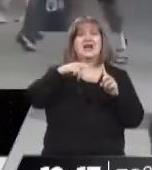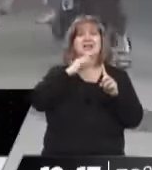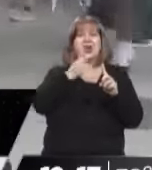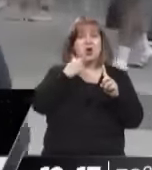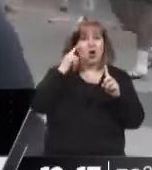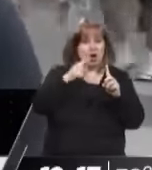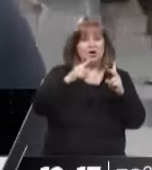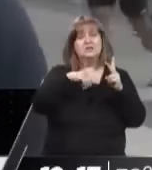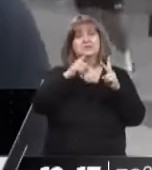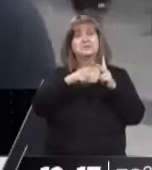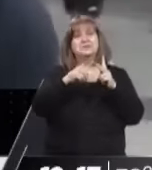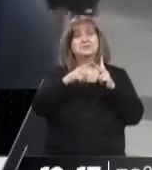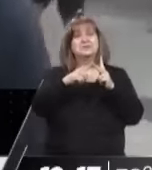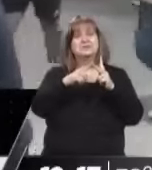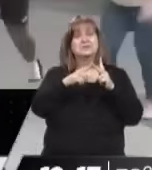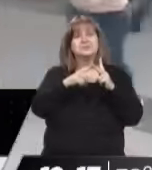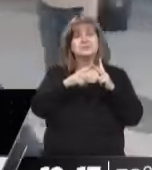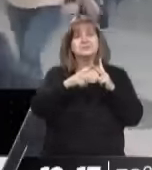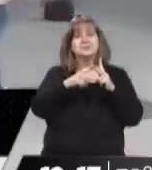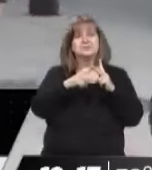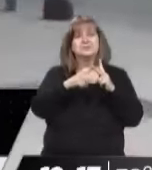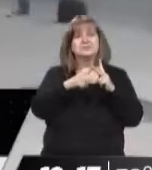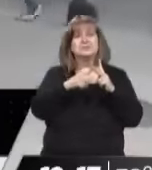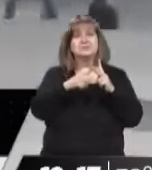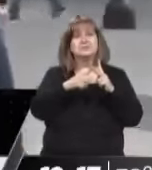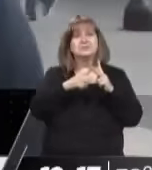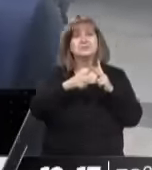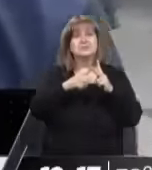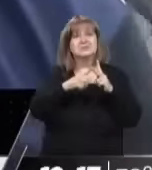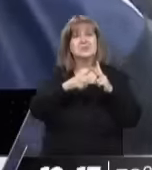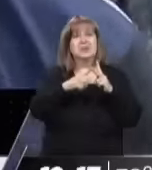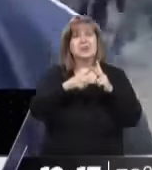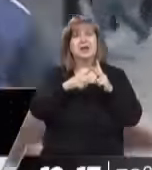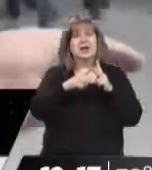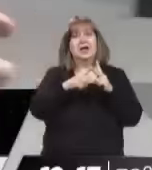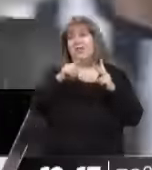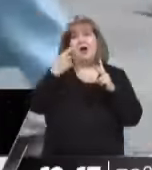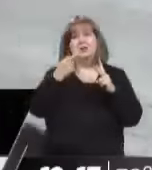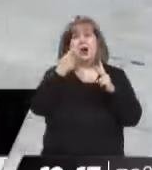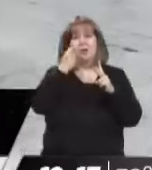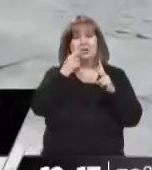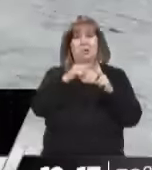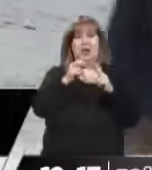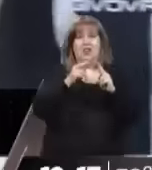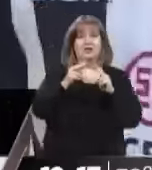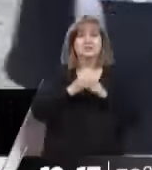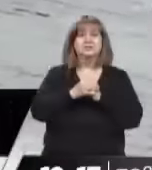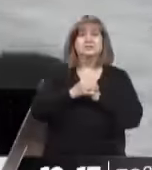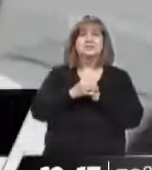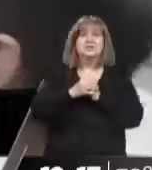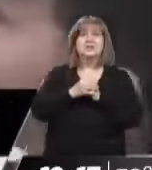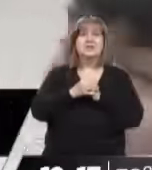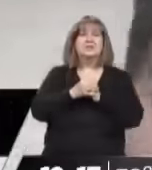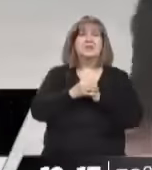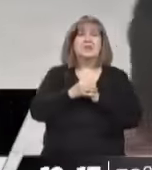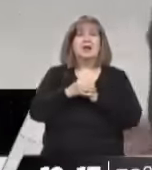de... ¿Del otro? De Baloyes. Muy bien, muy bien. Vení, mamá. Bueno, ¿no consiguieron entrada?